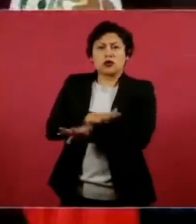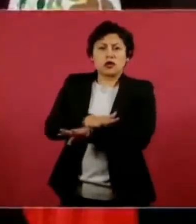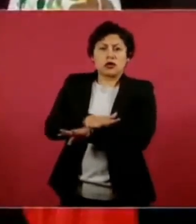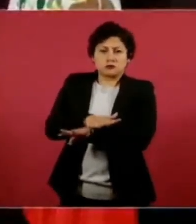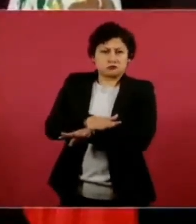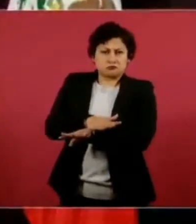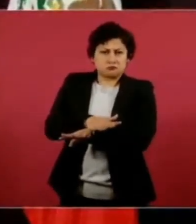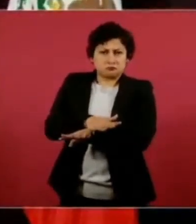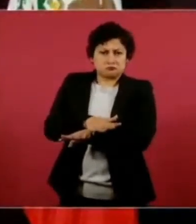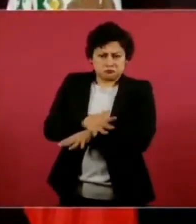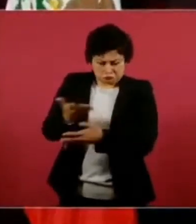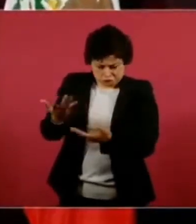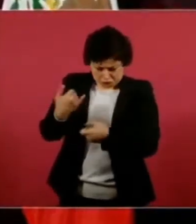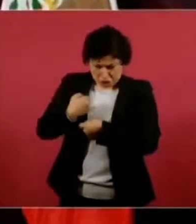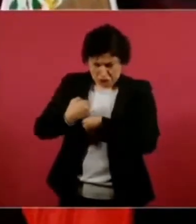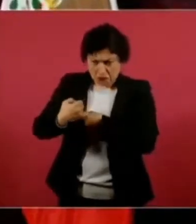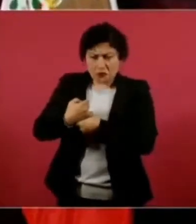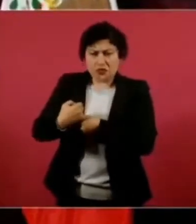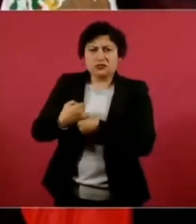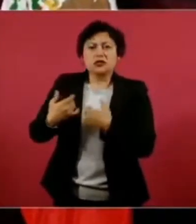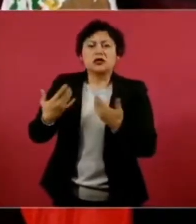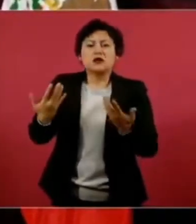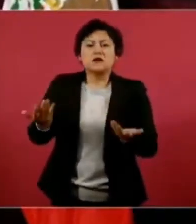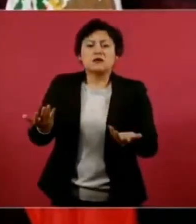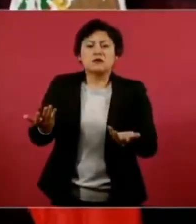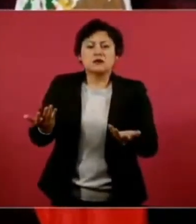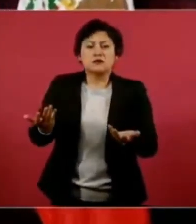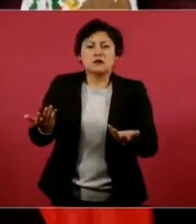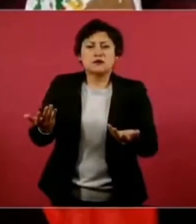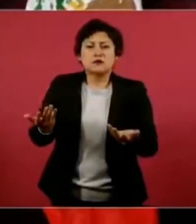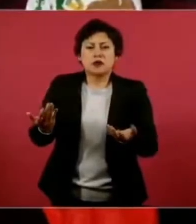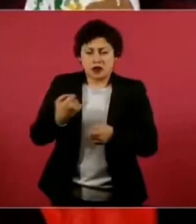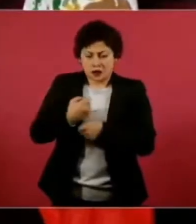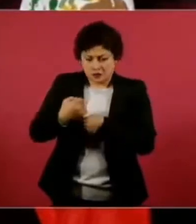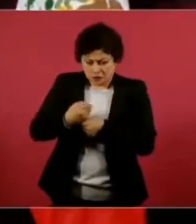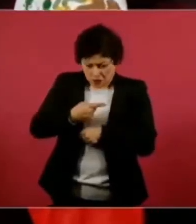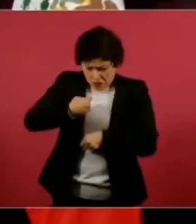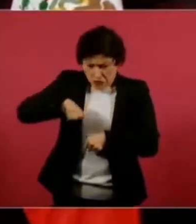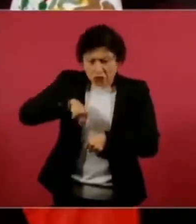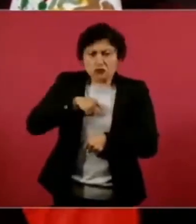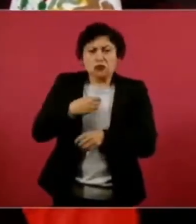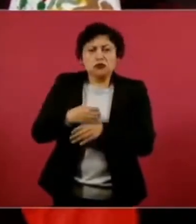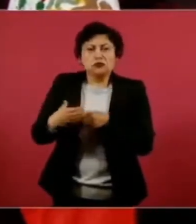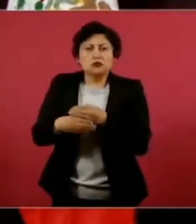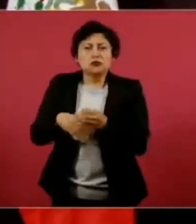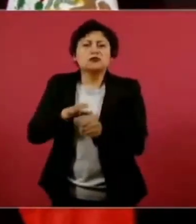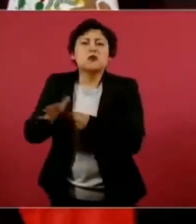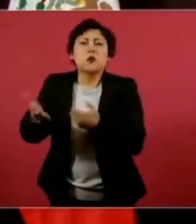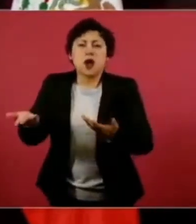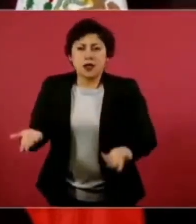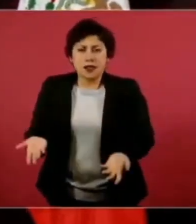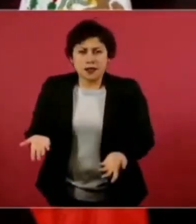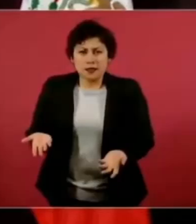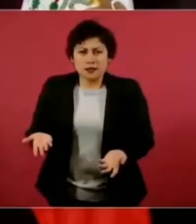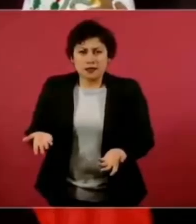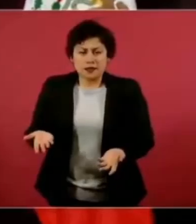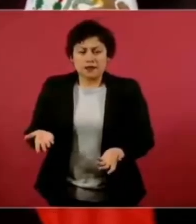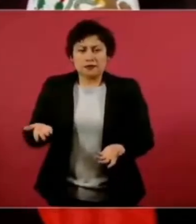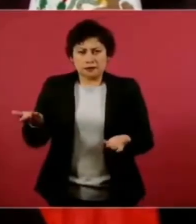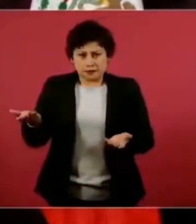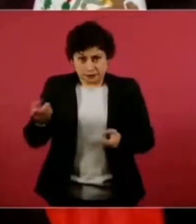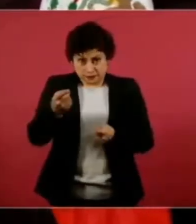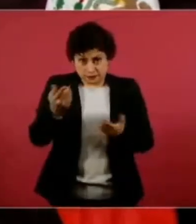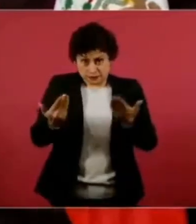del Movimiento de Transformación en México, y compárenlos con los bienes